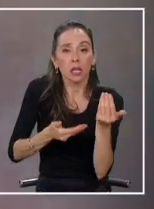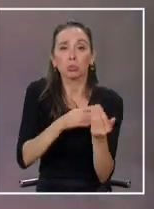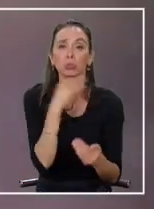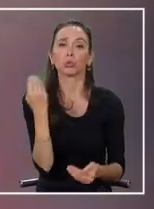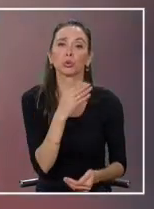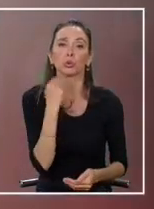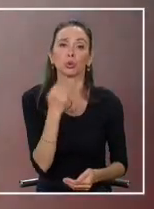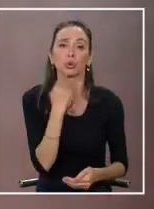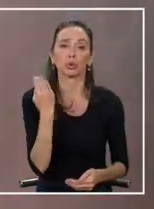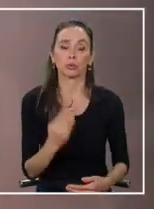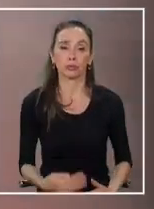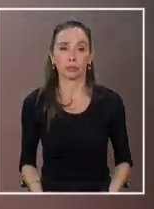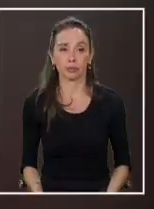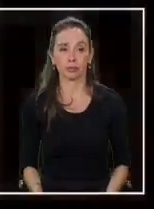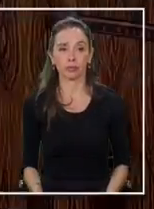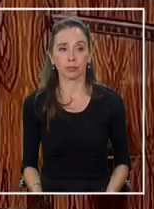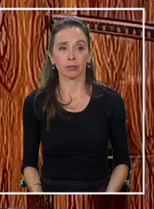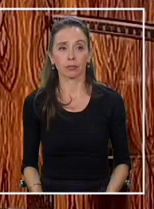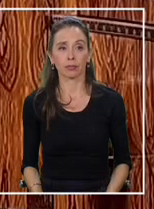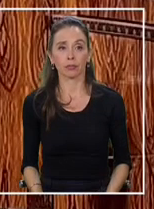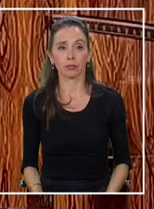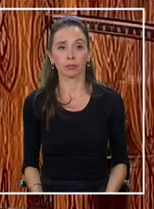vida.